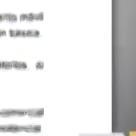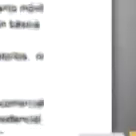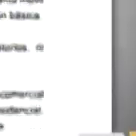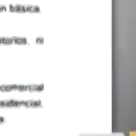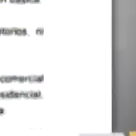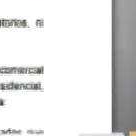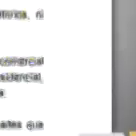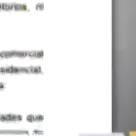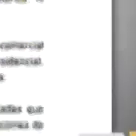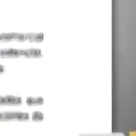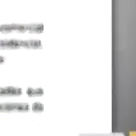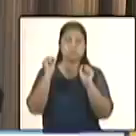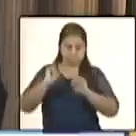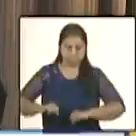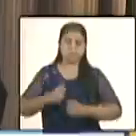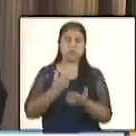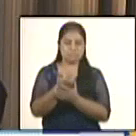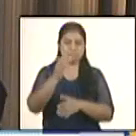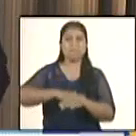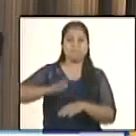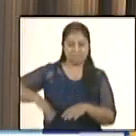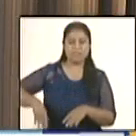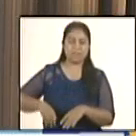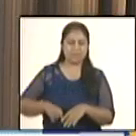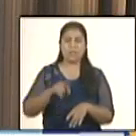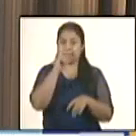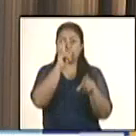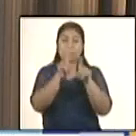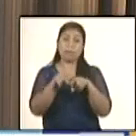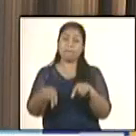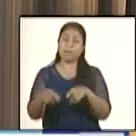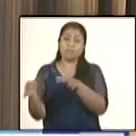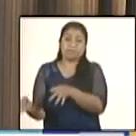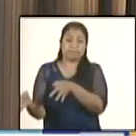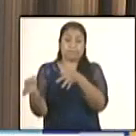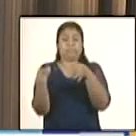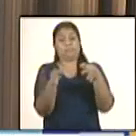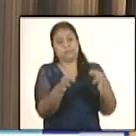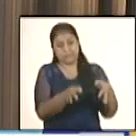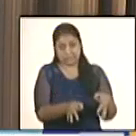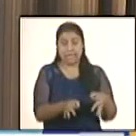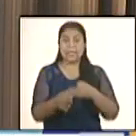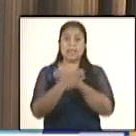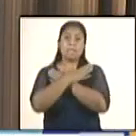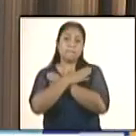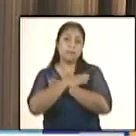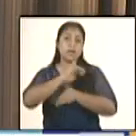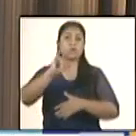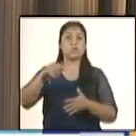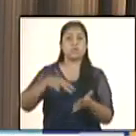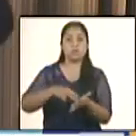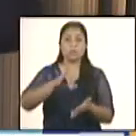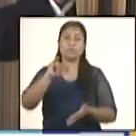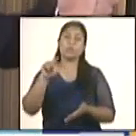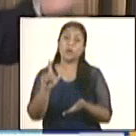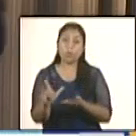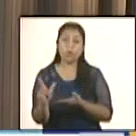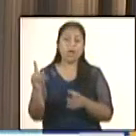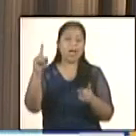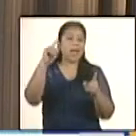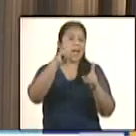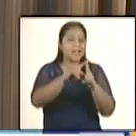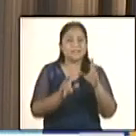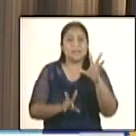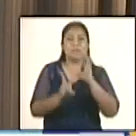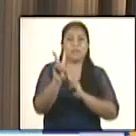¿Se va a poder? Sí, por supuesto que se puede. Y se va a poder postergar de mayo, de junio y de julio, hasta por